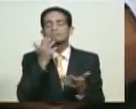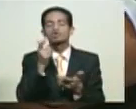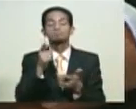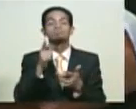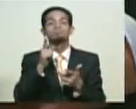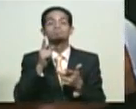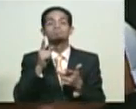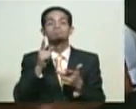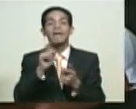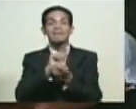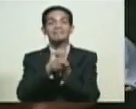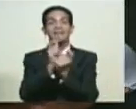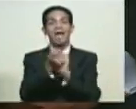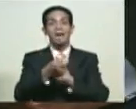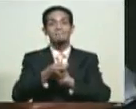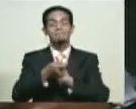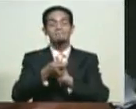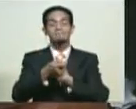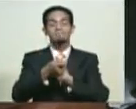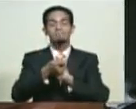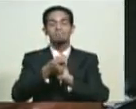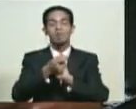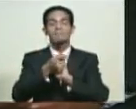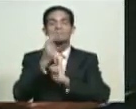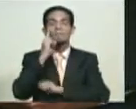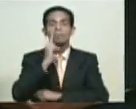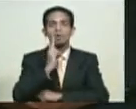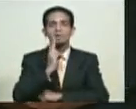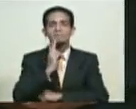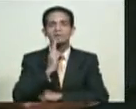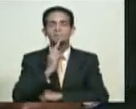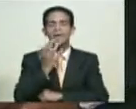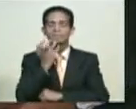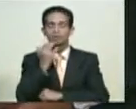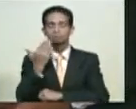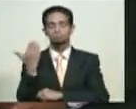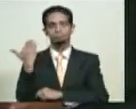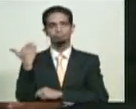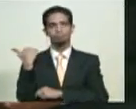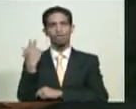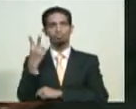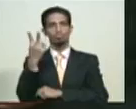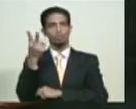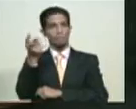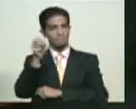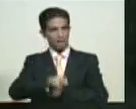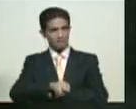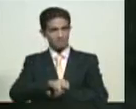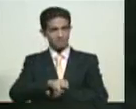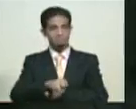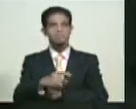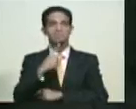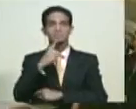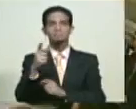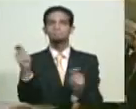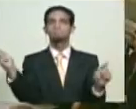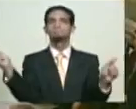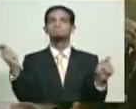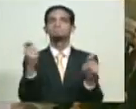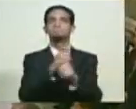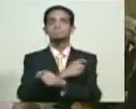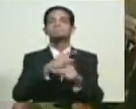monetaria. Desde hace 2 meses aproximadamente, cuando usted decretó la reconversión